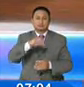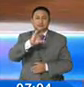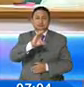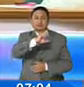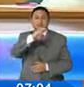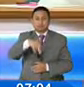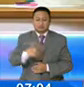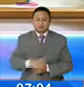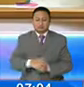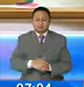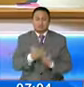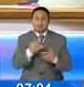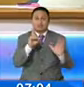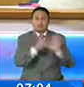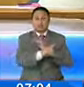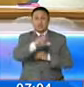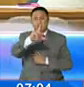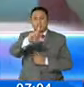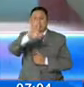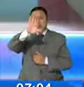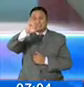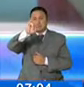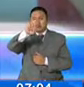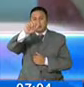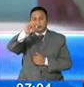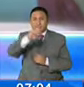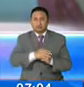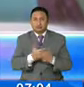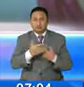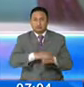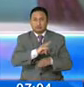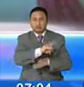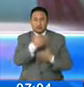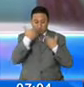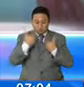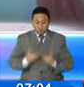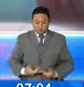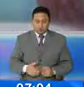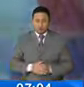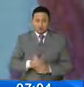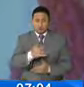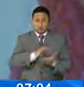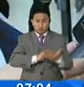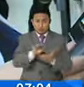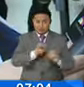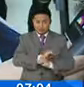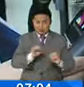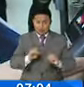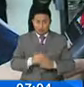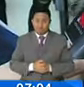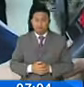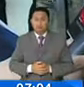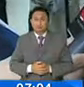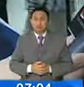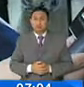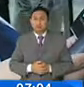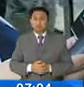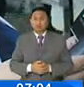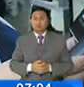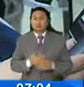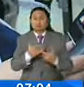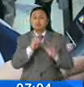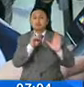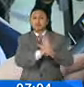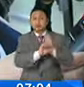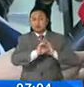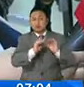trámite a la denuncia del asambleísta Lourdes Iván por haber utilizado su imagen sin autorización. A la denuncia o a la petición